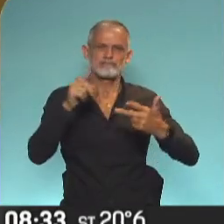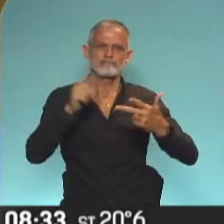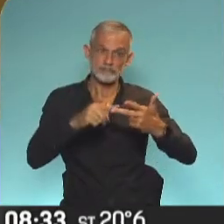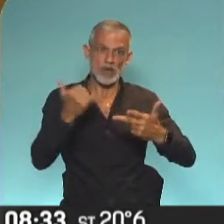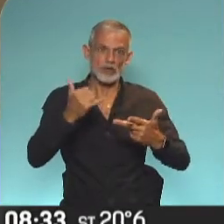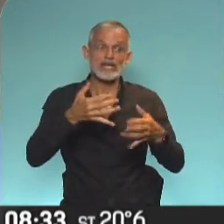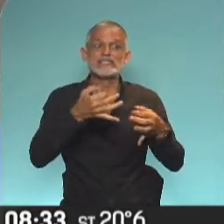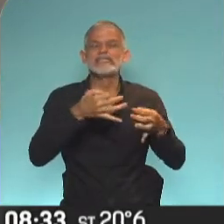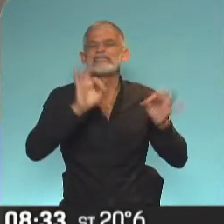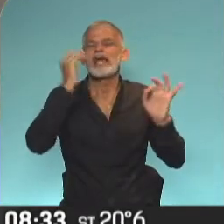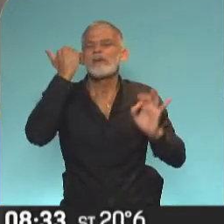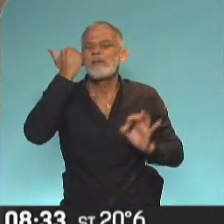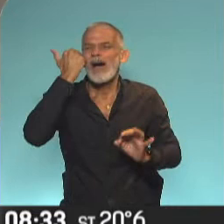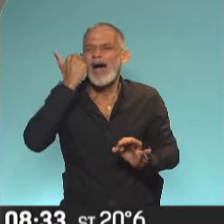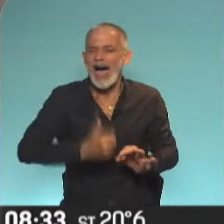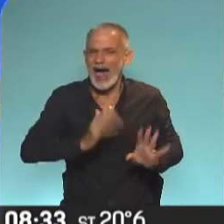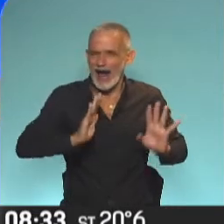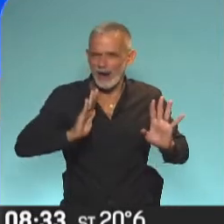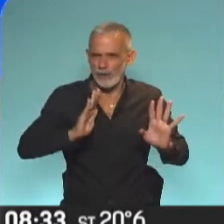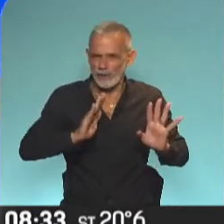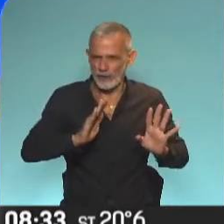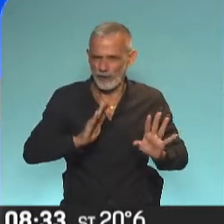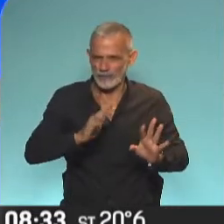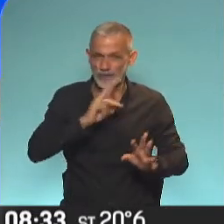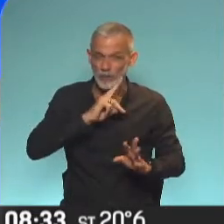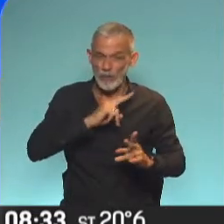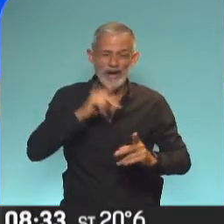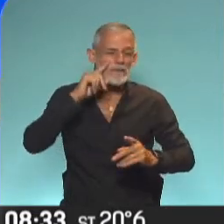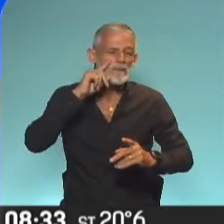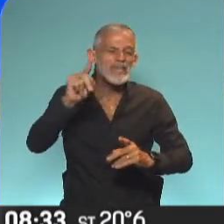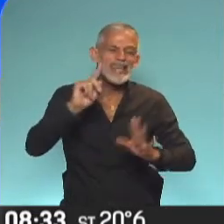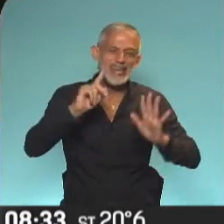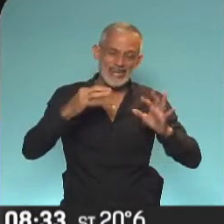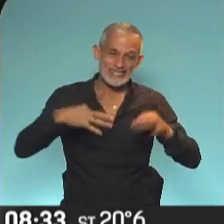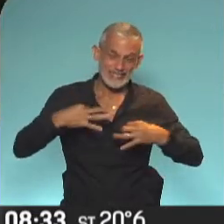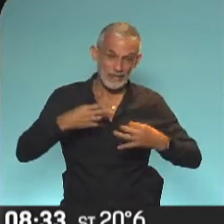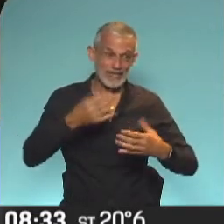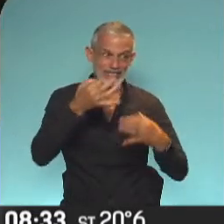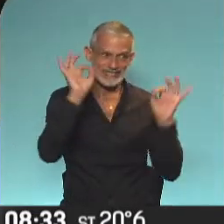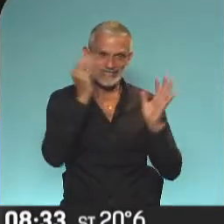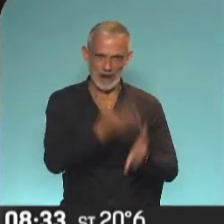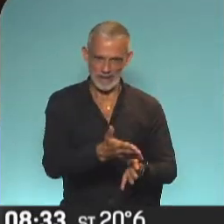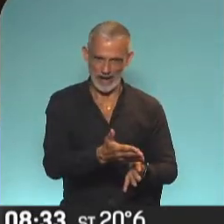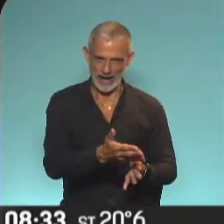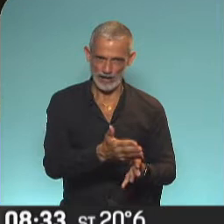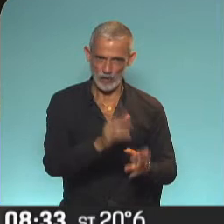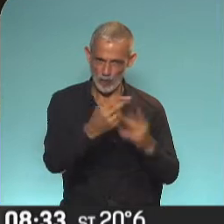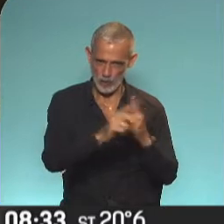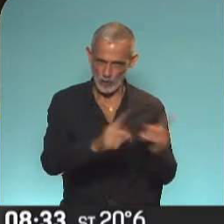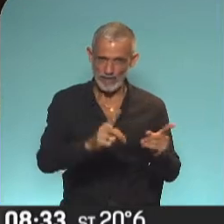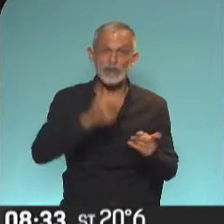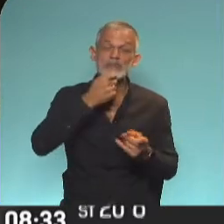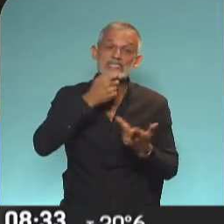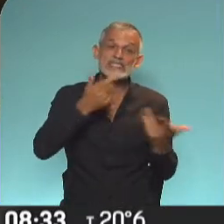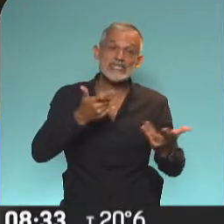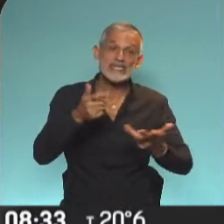se salvaron, podemos decir, miles de vidas también. ¿Qué resultados hubiésemos